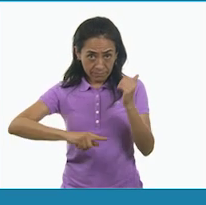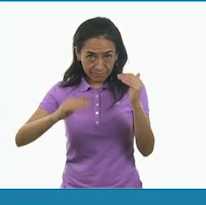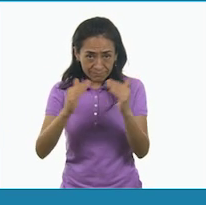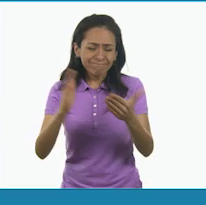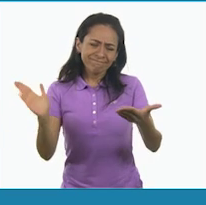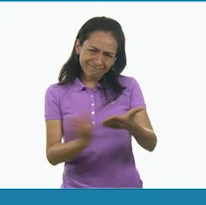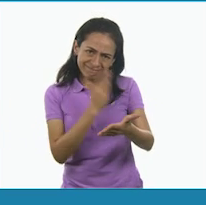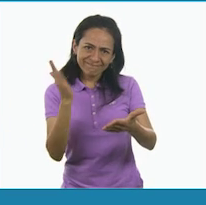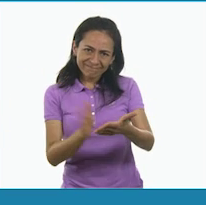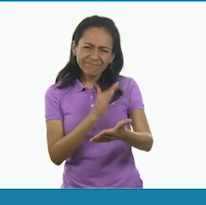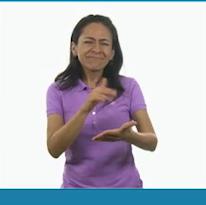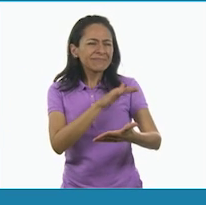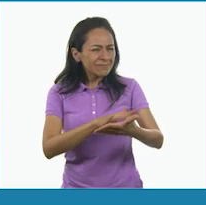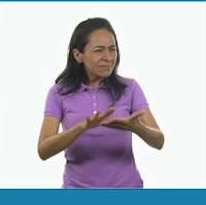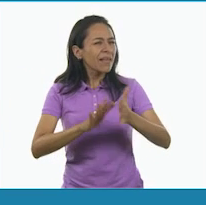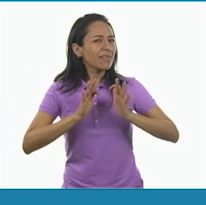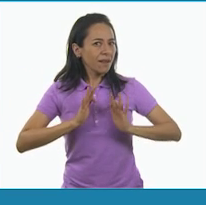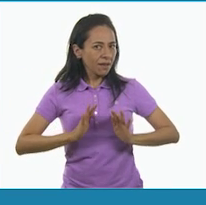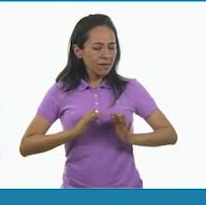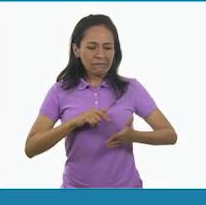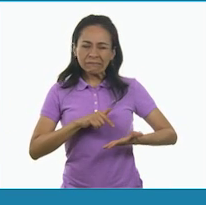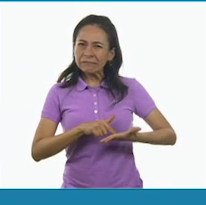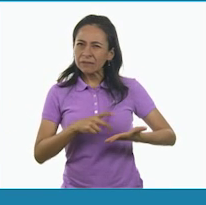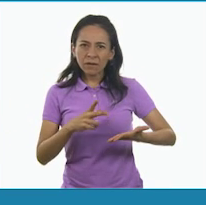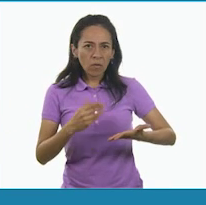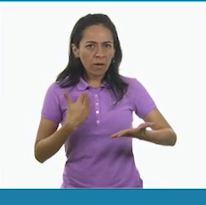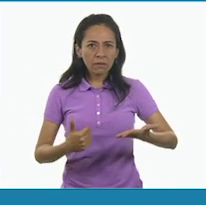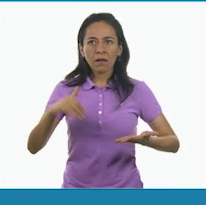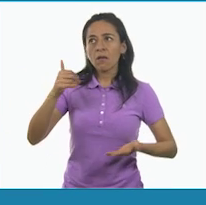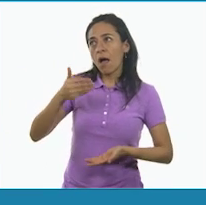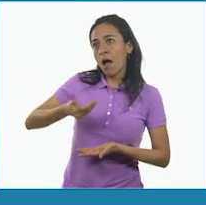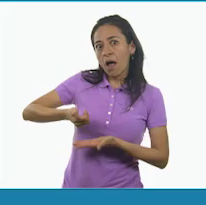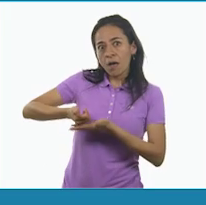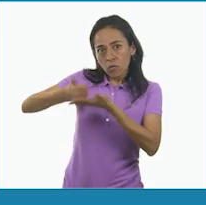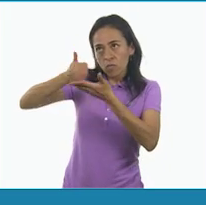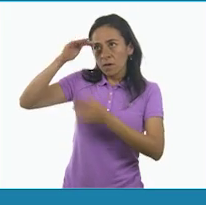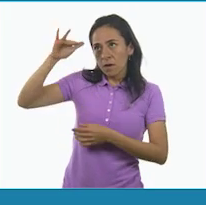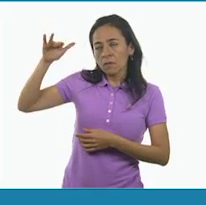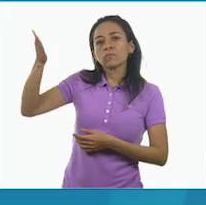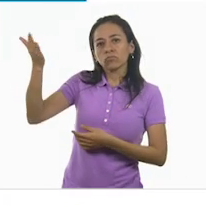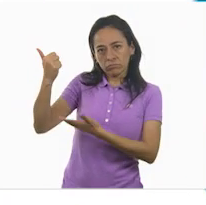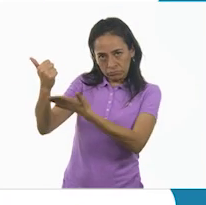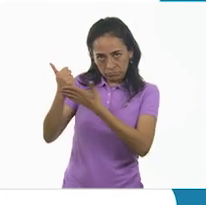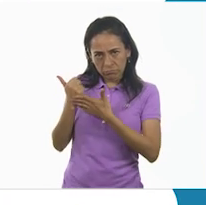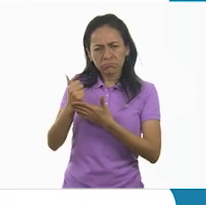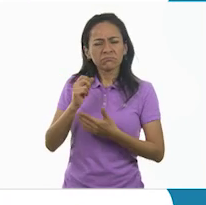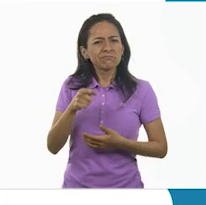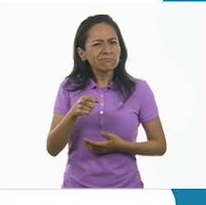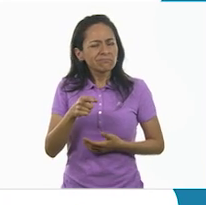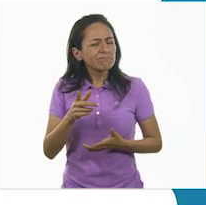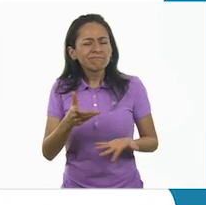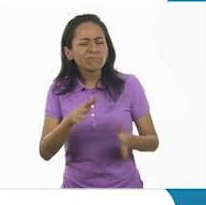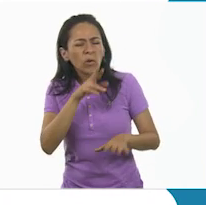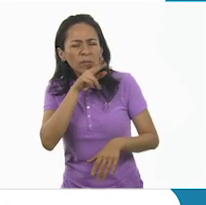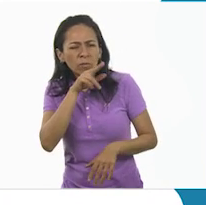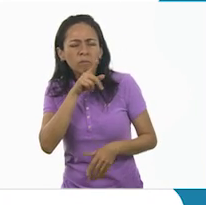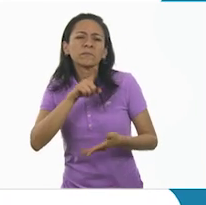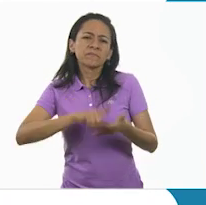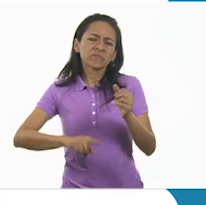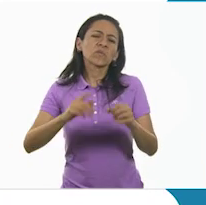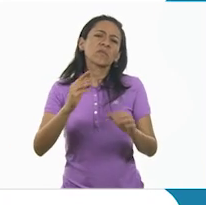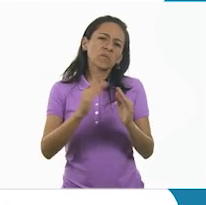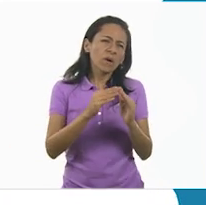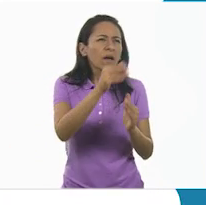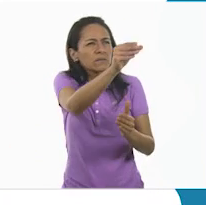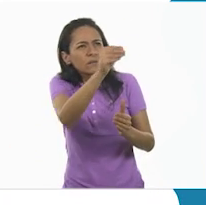ayuda a un adulto si algo no entiendes. Si no los tienes, no te preocupes. También puedes consultar en algún libro de tu casa o en internet.